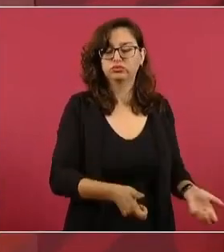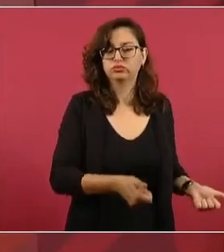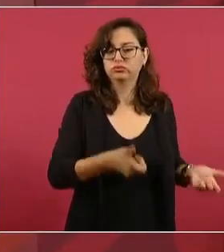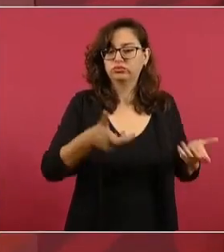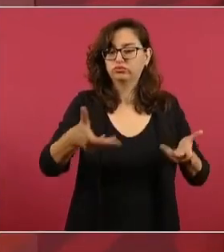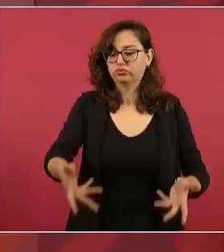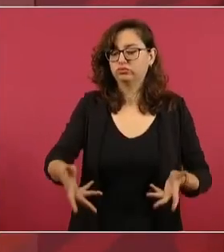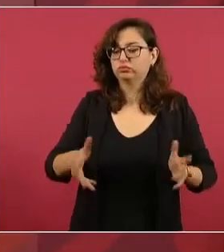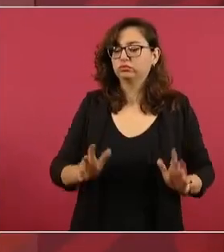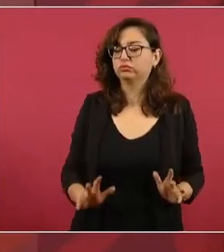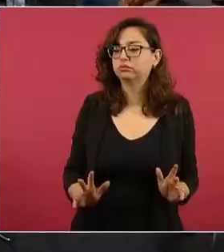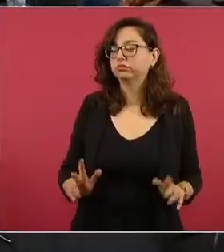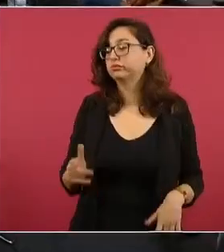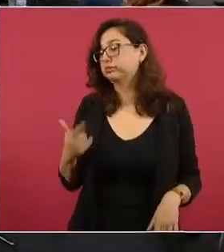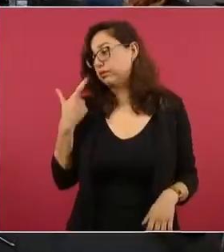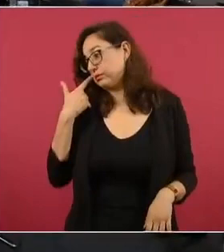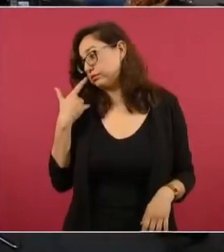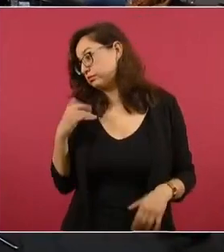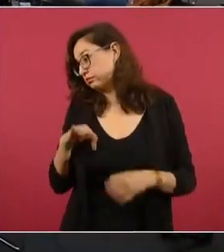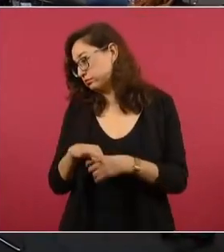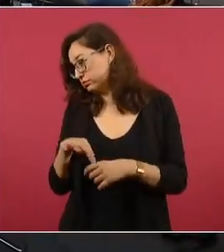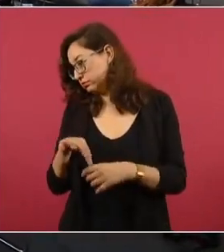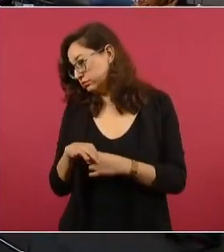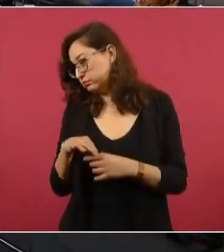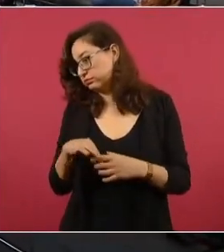el día de la elección.